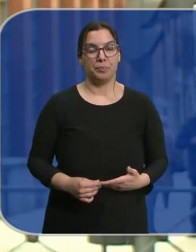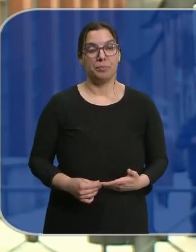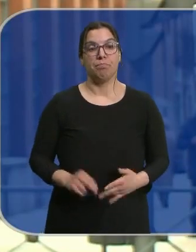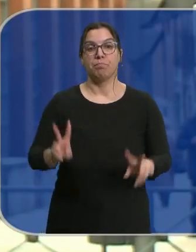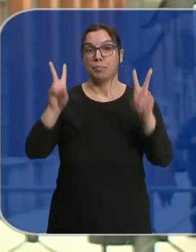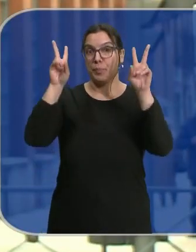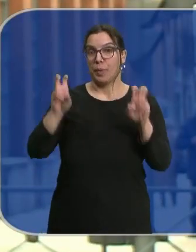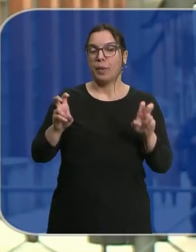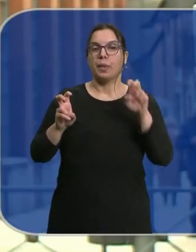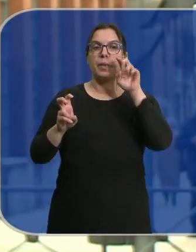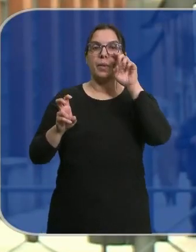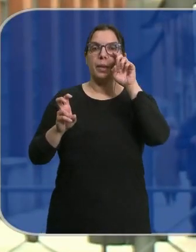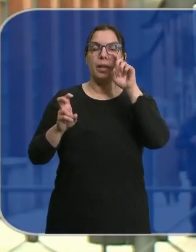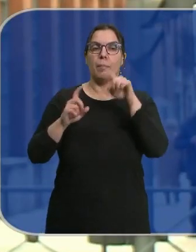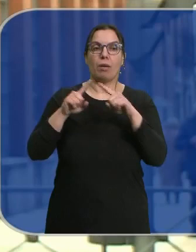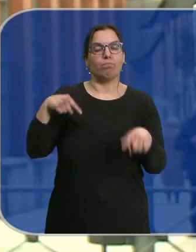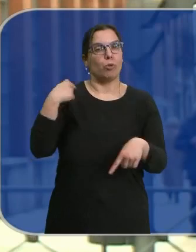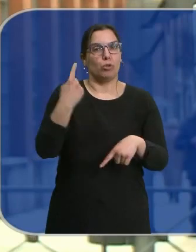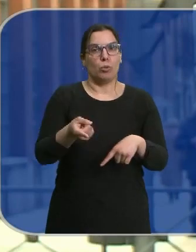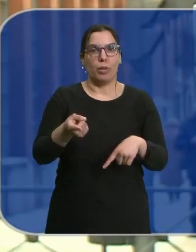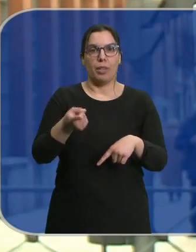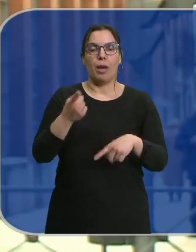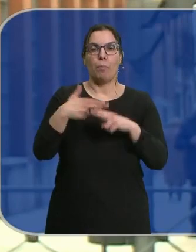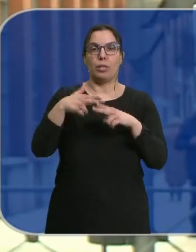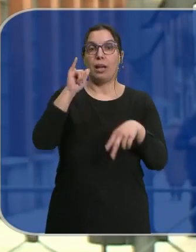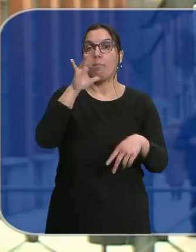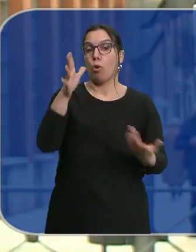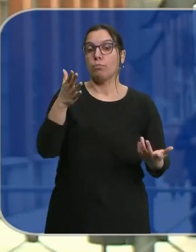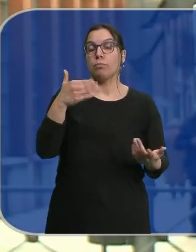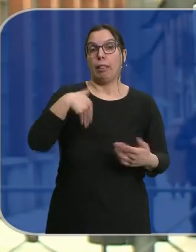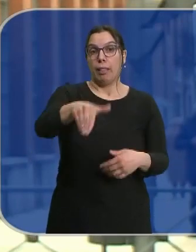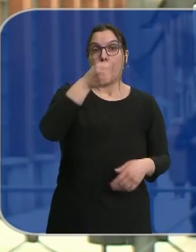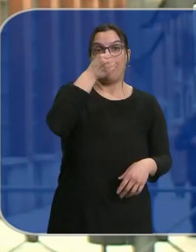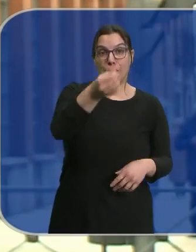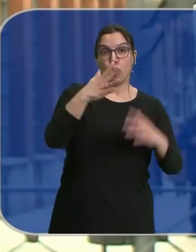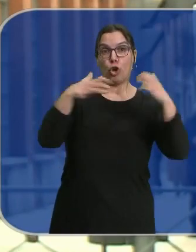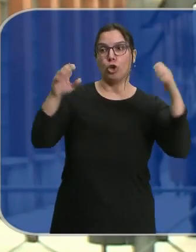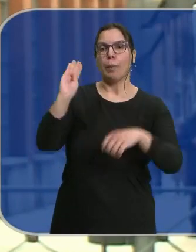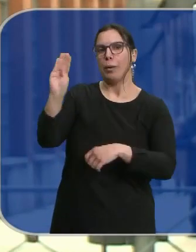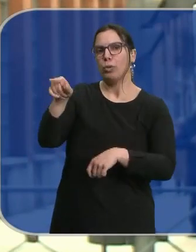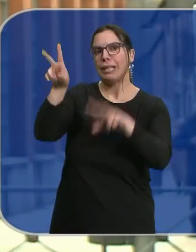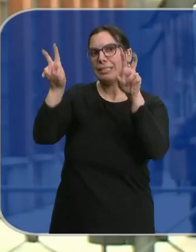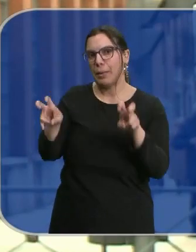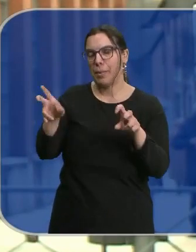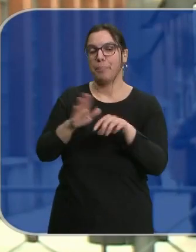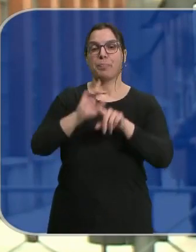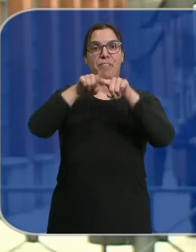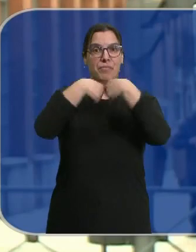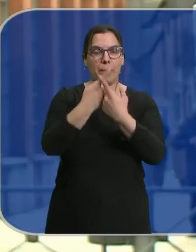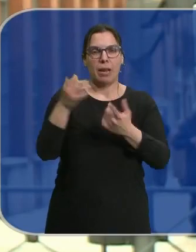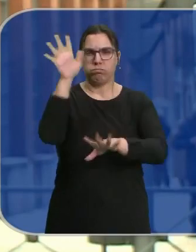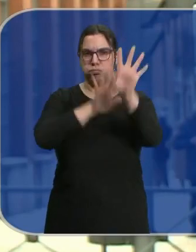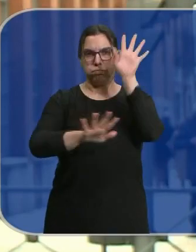El asunto ha alcanzado ya incluso trascendencia política porque el PSOE preguntará por ello en las Cortes. Entre las familias